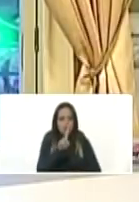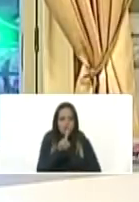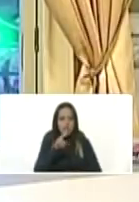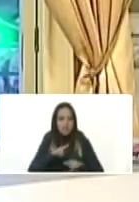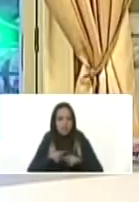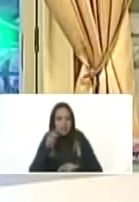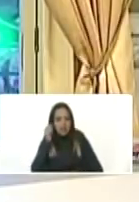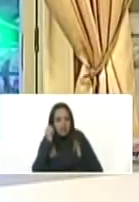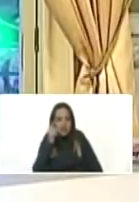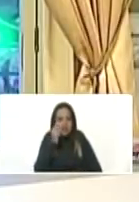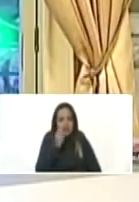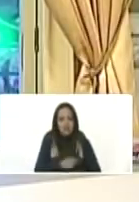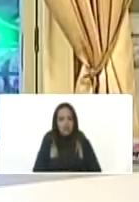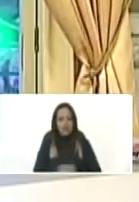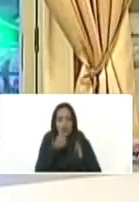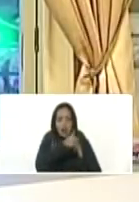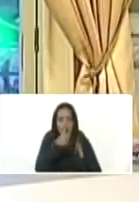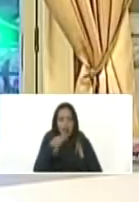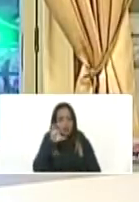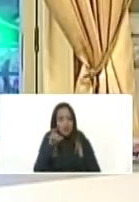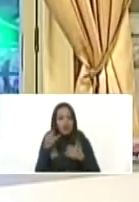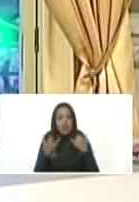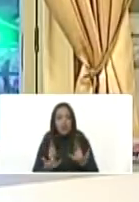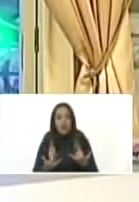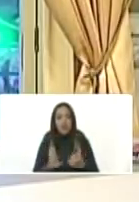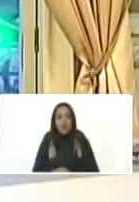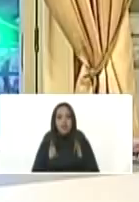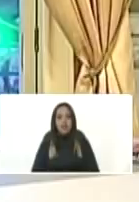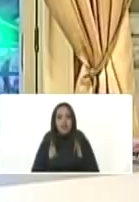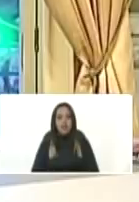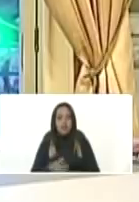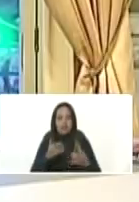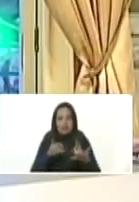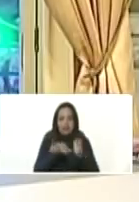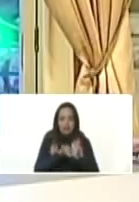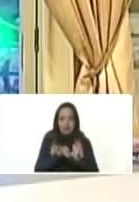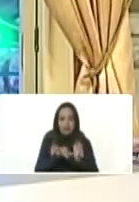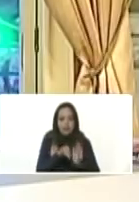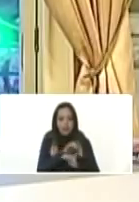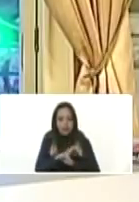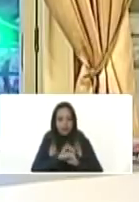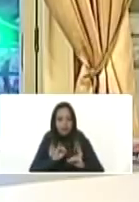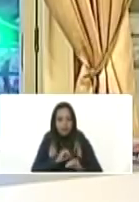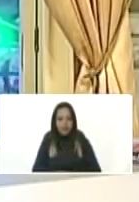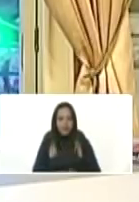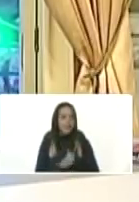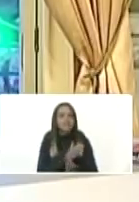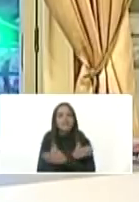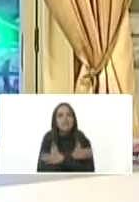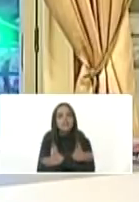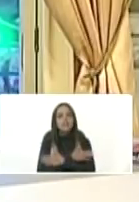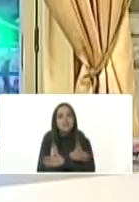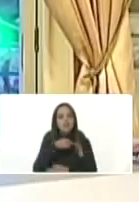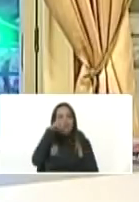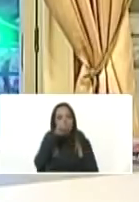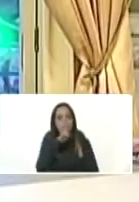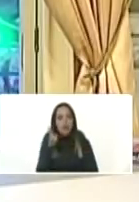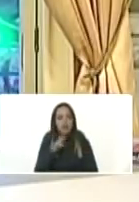estado. Y ahora están en las semifinales. Felicito a los padres y madres